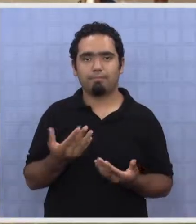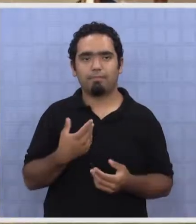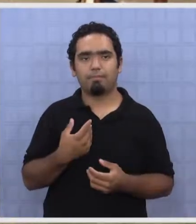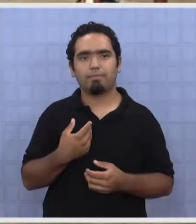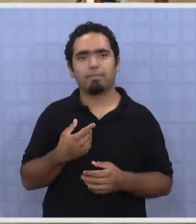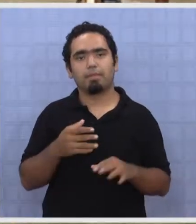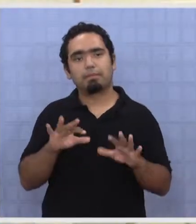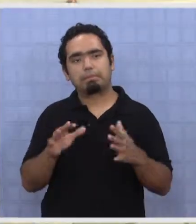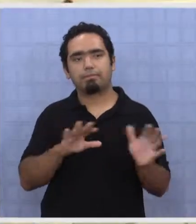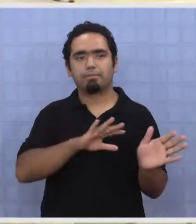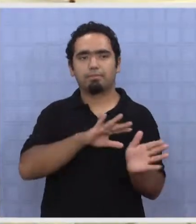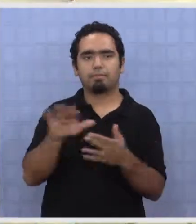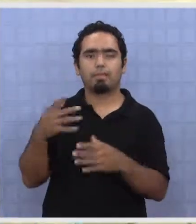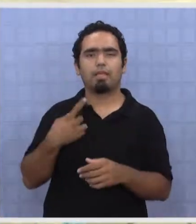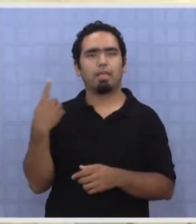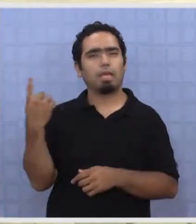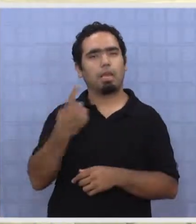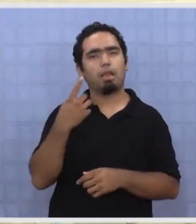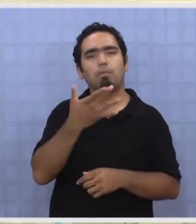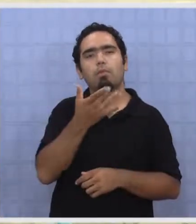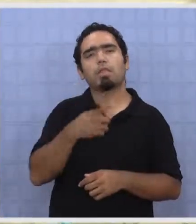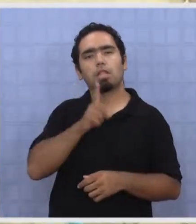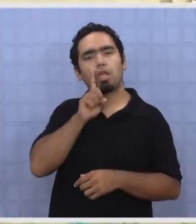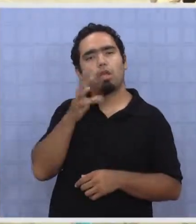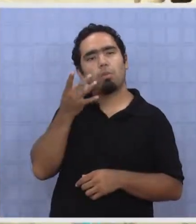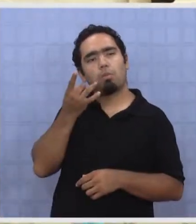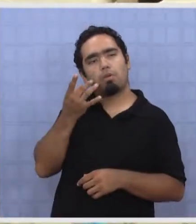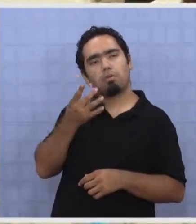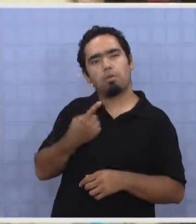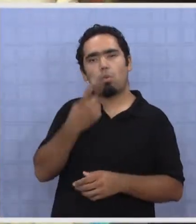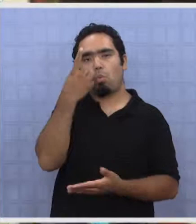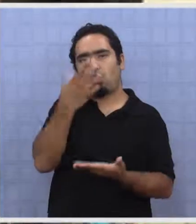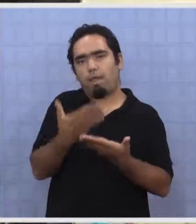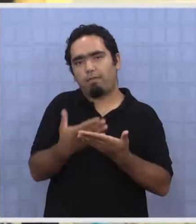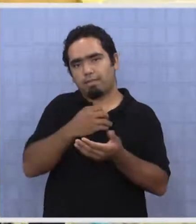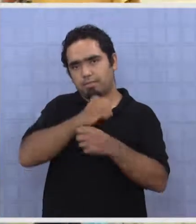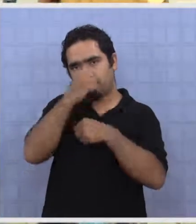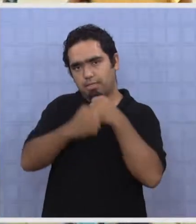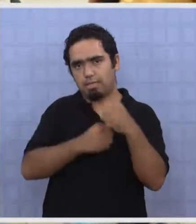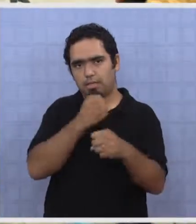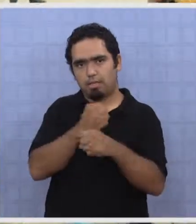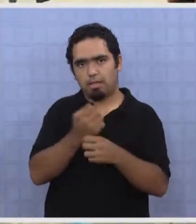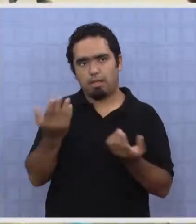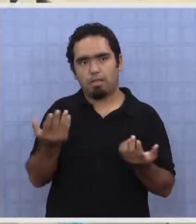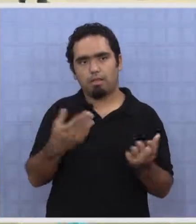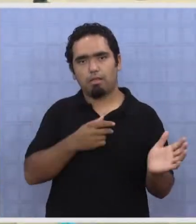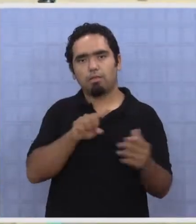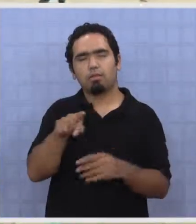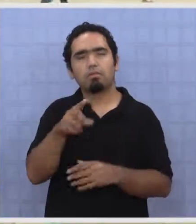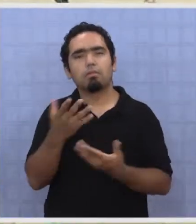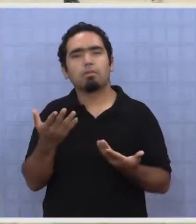¿A qué te parece? Generalmente porque tengo un problema, voy una vez al año.